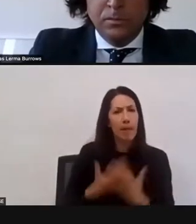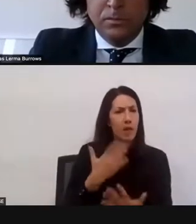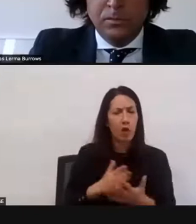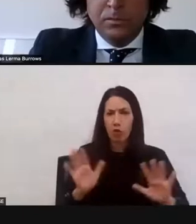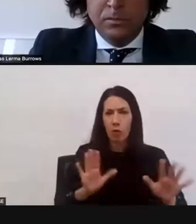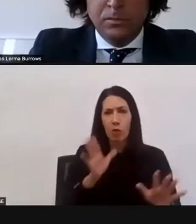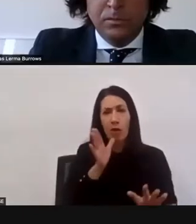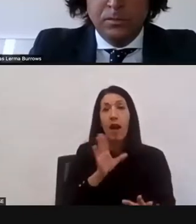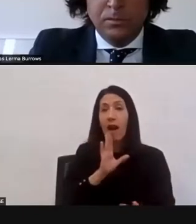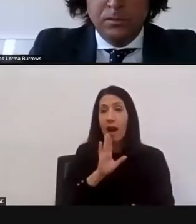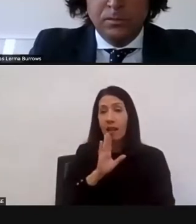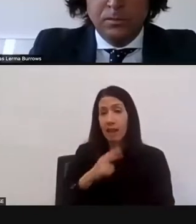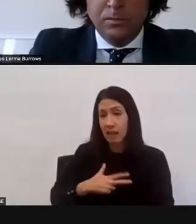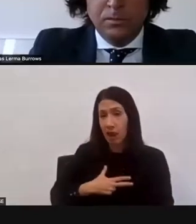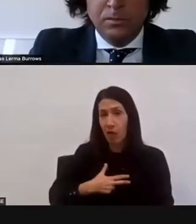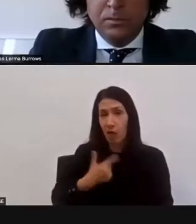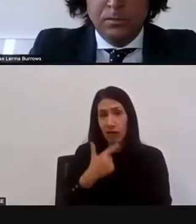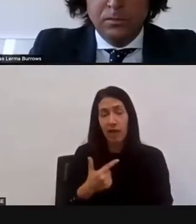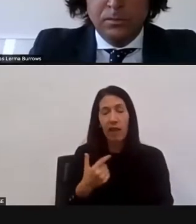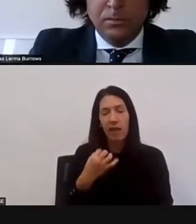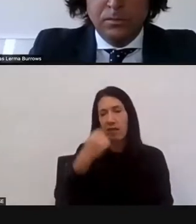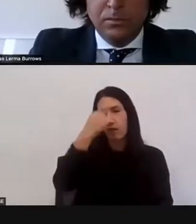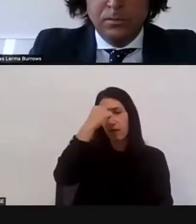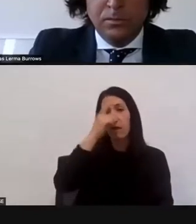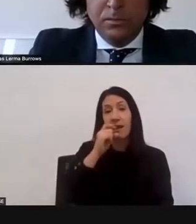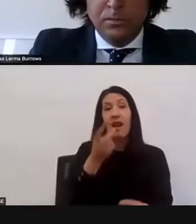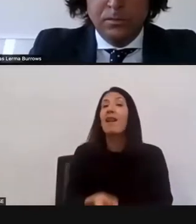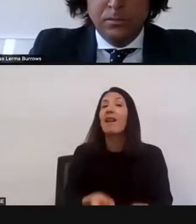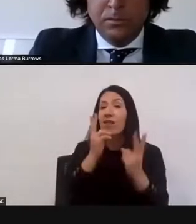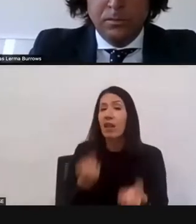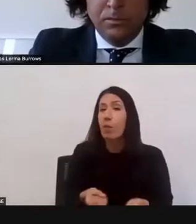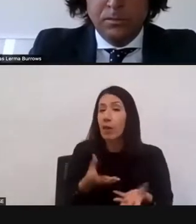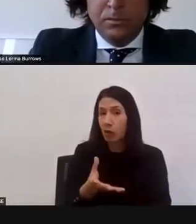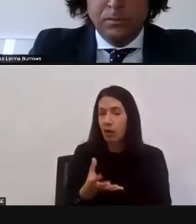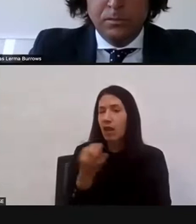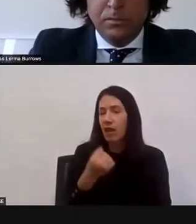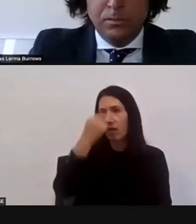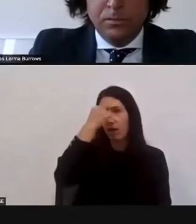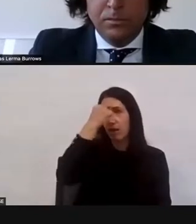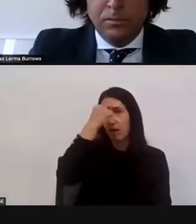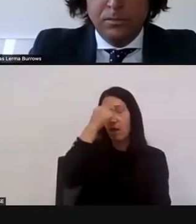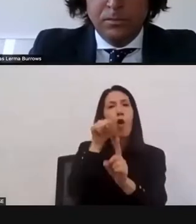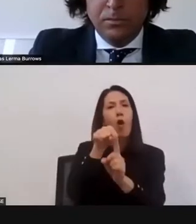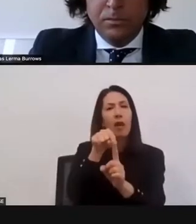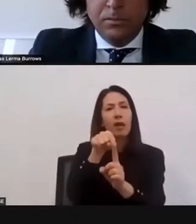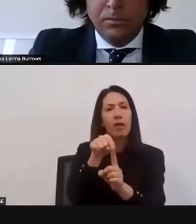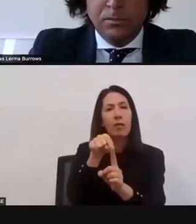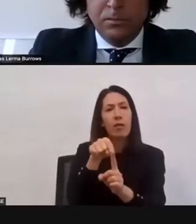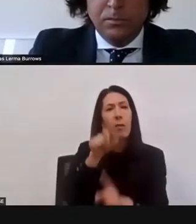Nicolás, hay que tener en cuenta la libertad de expresión y hay que tener en cuenta cuáles son los fines que persigue